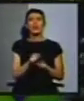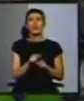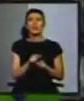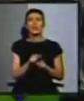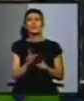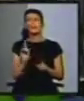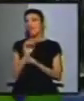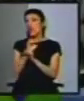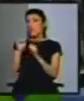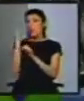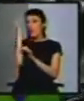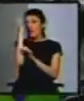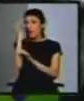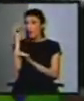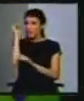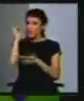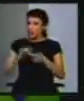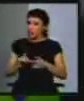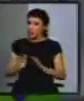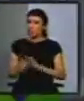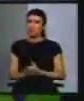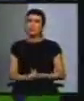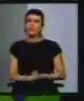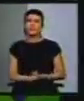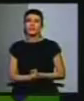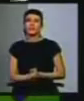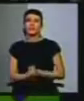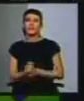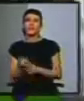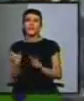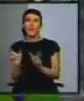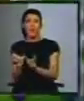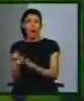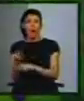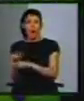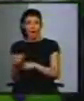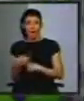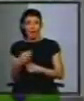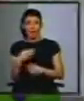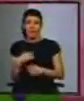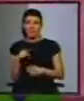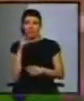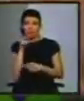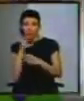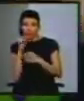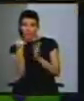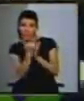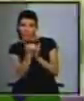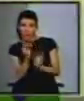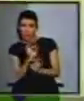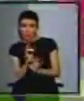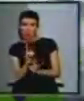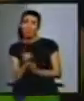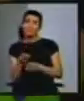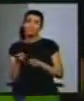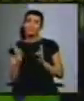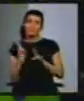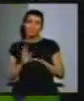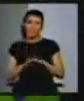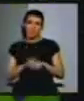puede grabar, señor. ¿No? Disculpe. El guardia nos explica que mientras no grabemos marcas, no hay problema y nos deja